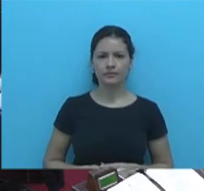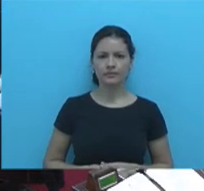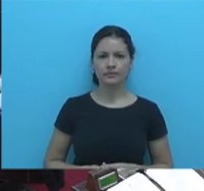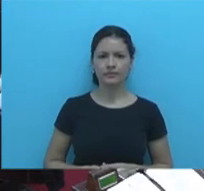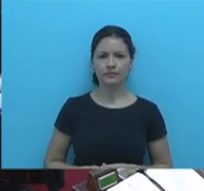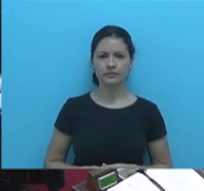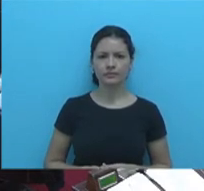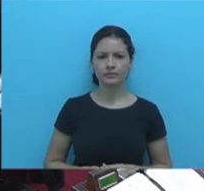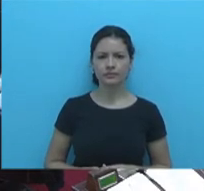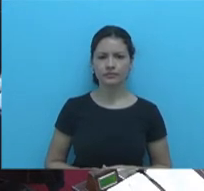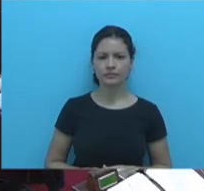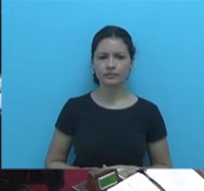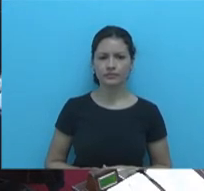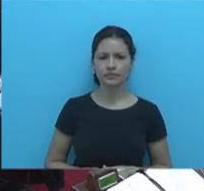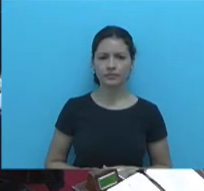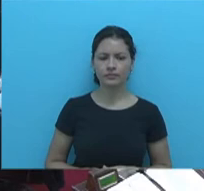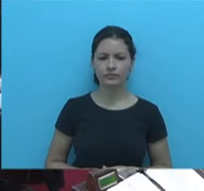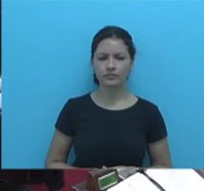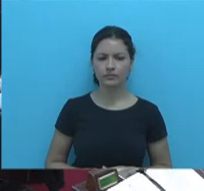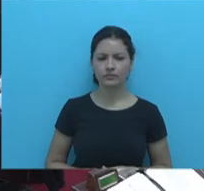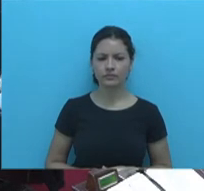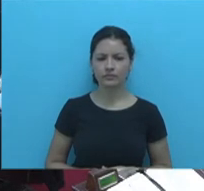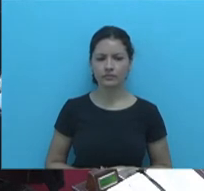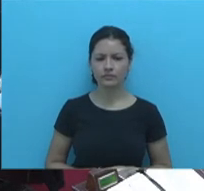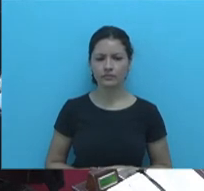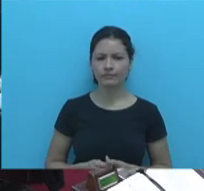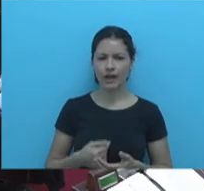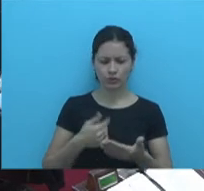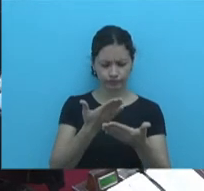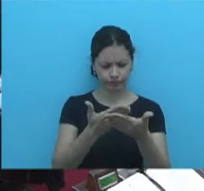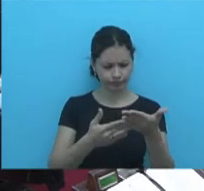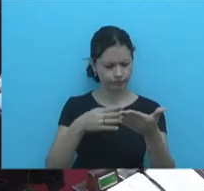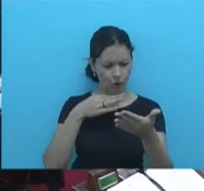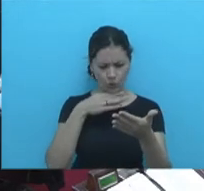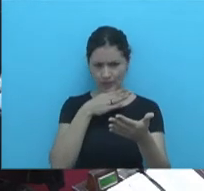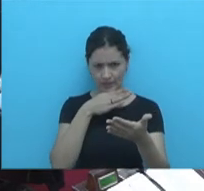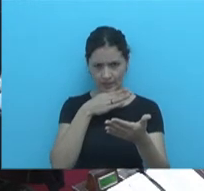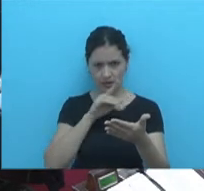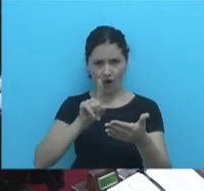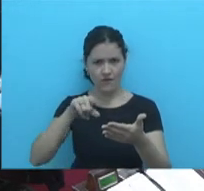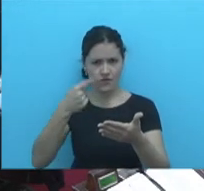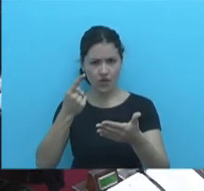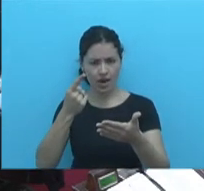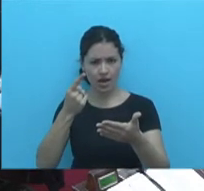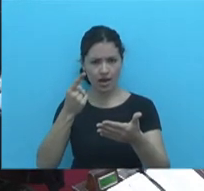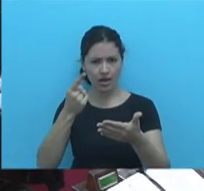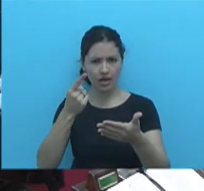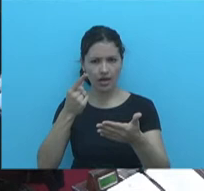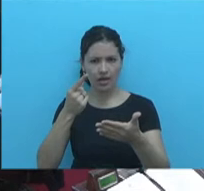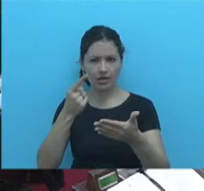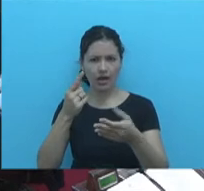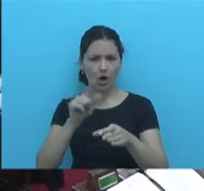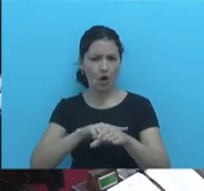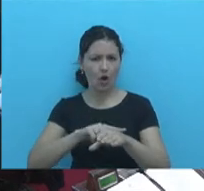Sí, diputada, tiene la palabra. Yo no entendí una parte, al ser extracurricular, ¿sería obligatorio como una materia